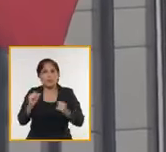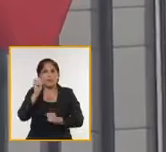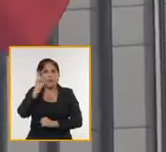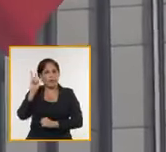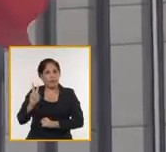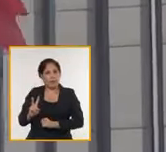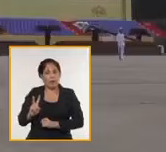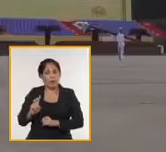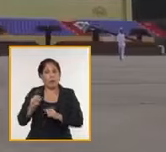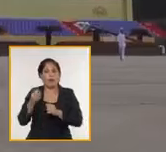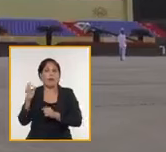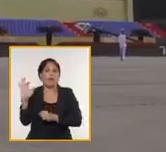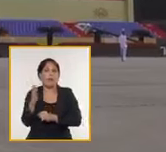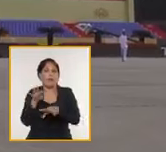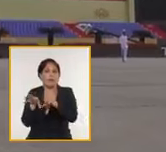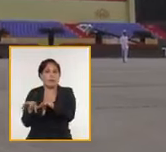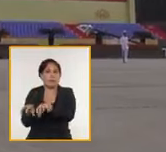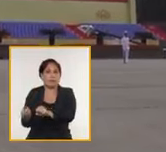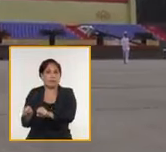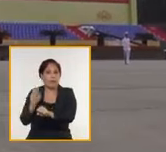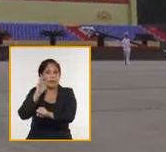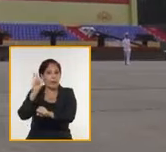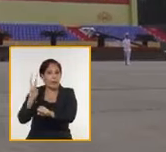colonialismo francés, y el sitio que acoge desde